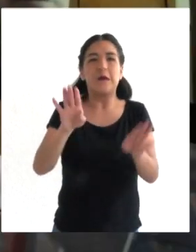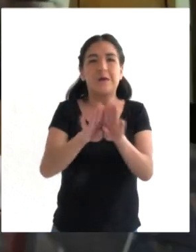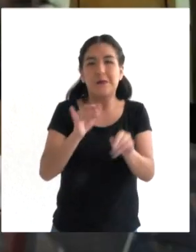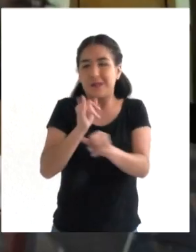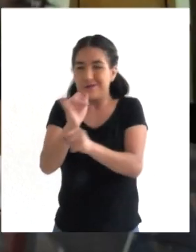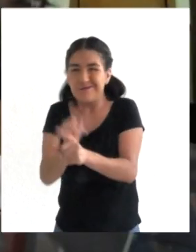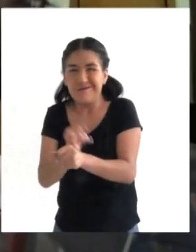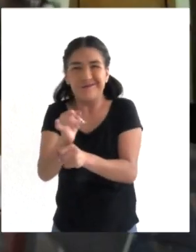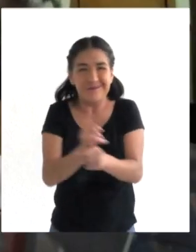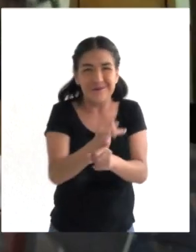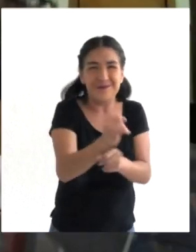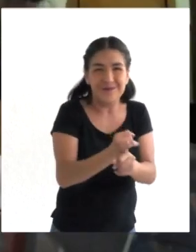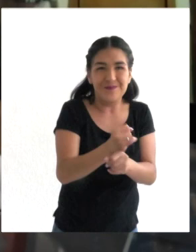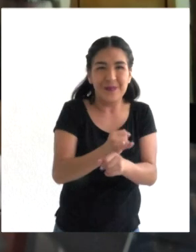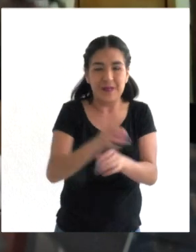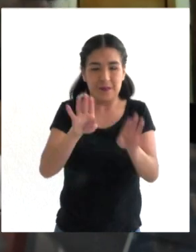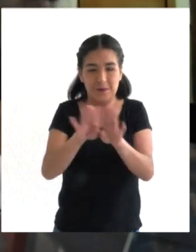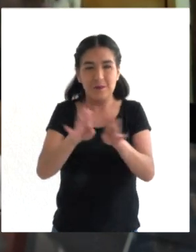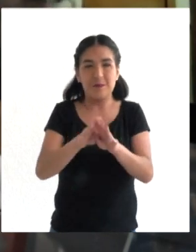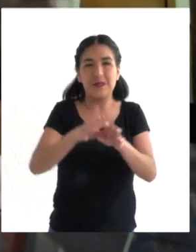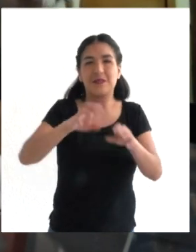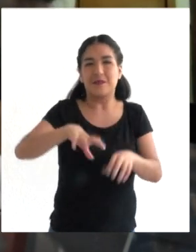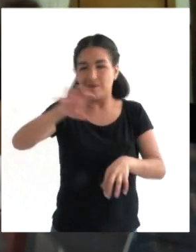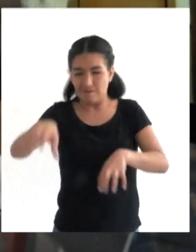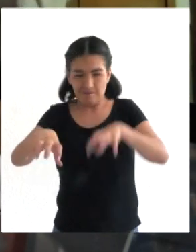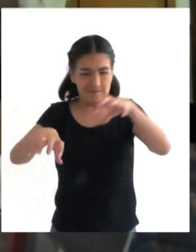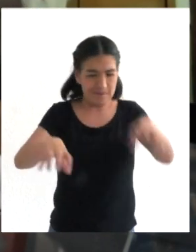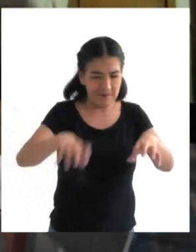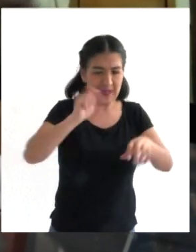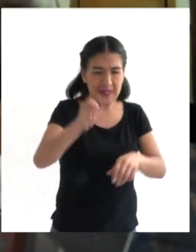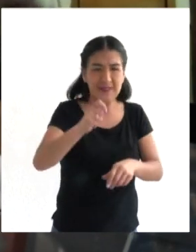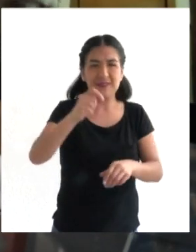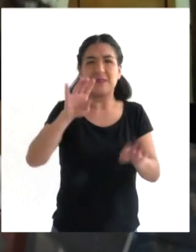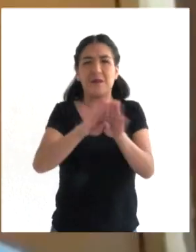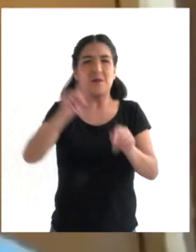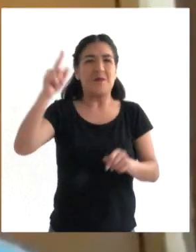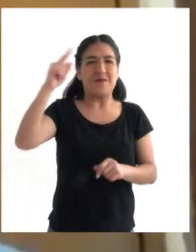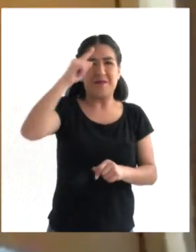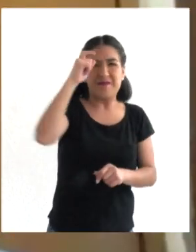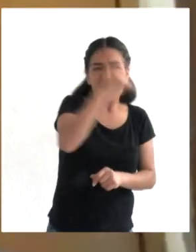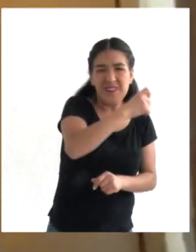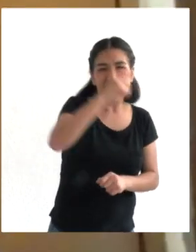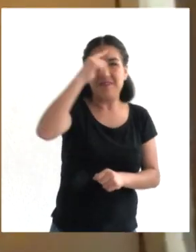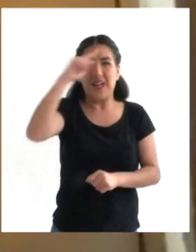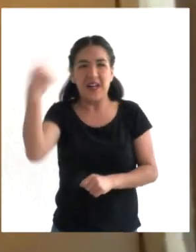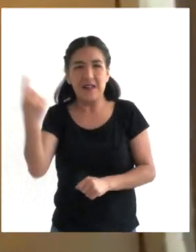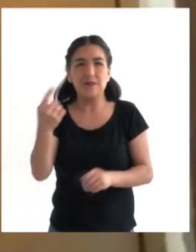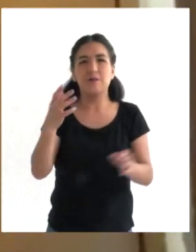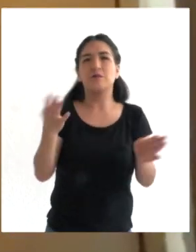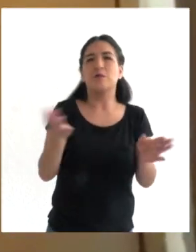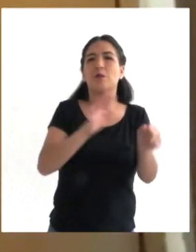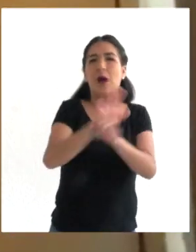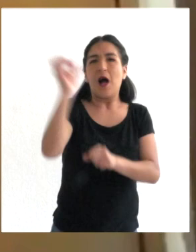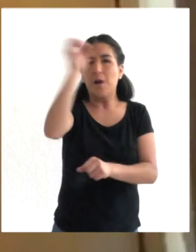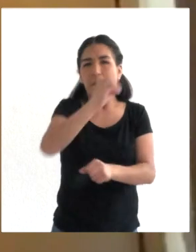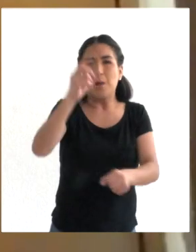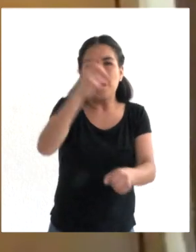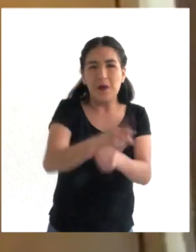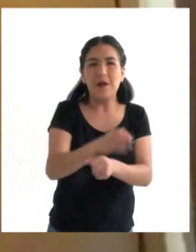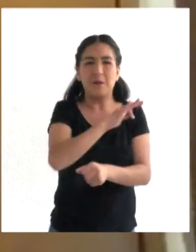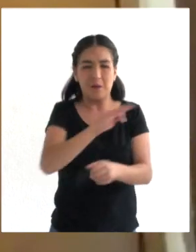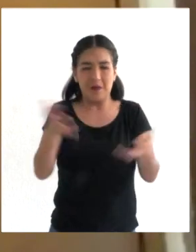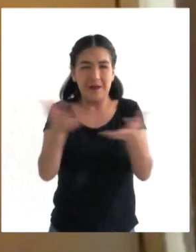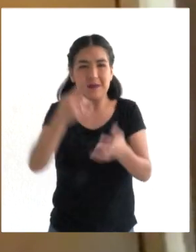explorarlo, categorizar los aspectos que lo definen. ¿Qué alternativas tendríamos